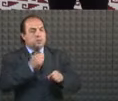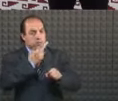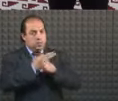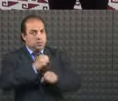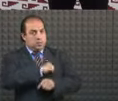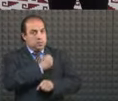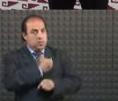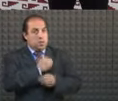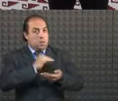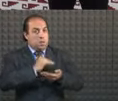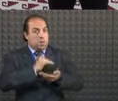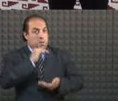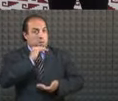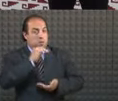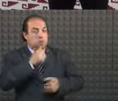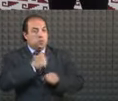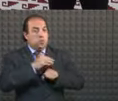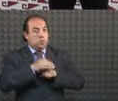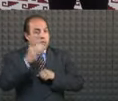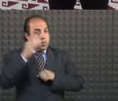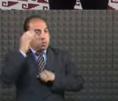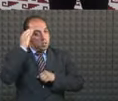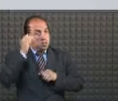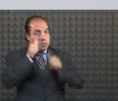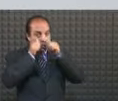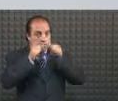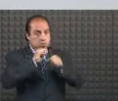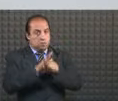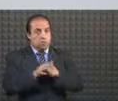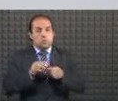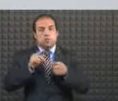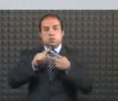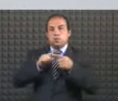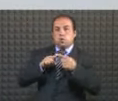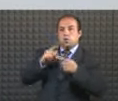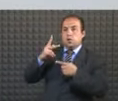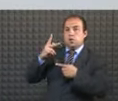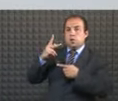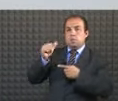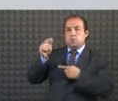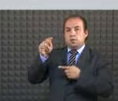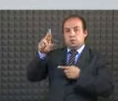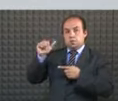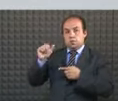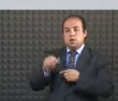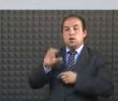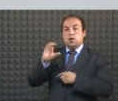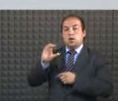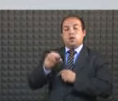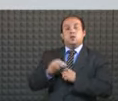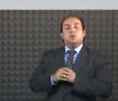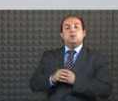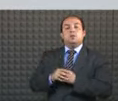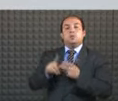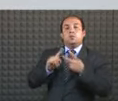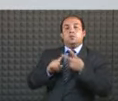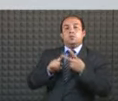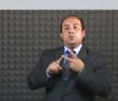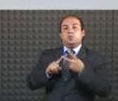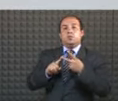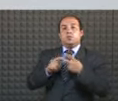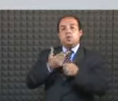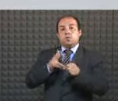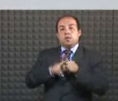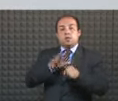que aumentaron el número de camas para atención COVID? Pastora, el Hospital de Cuautepec, conocido como Pastora, el Hospital